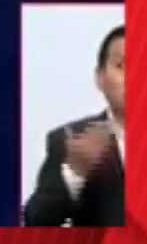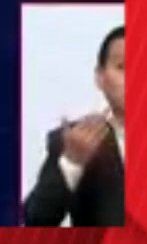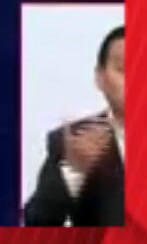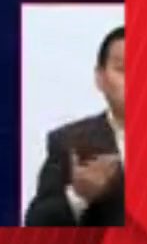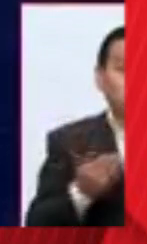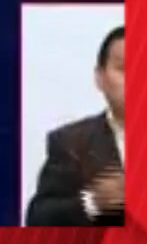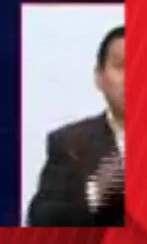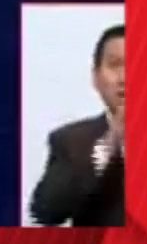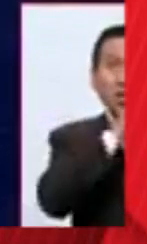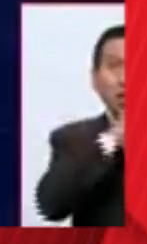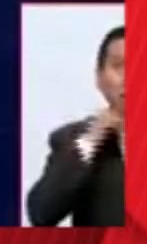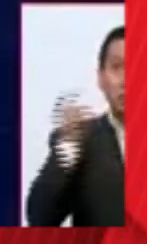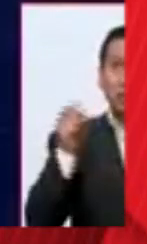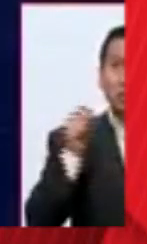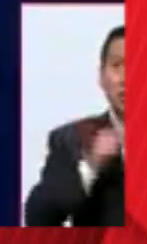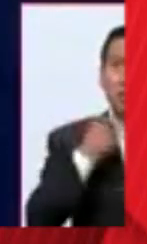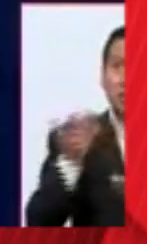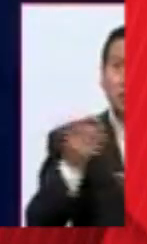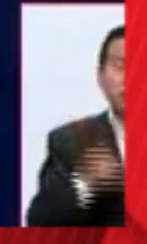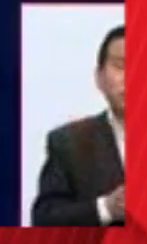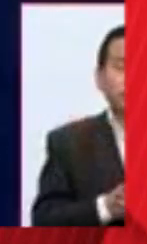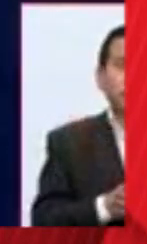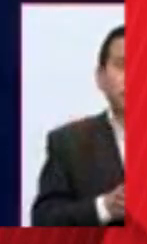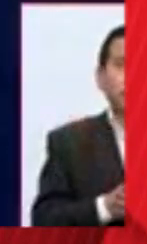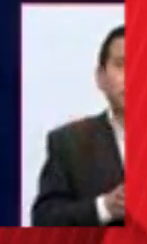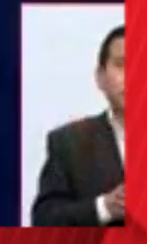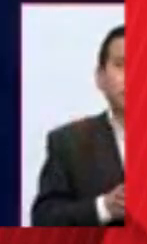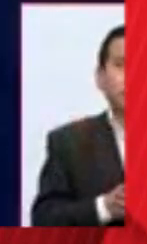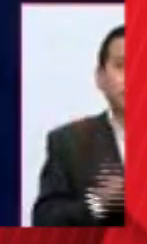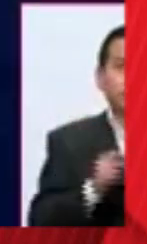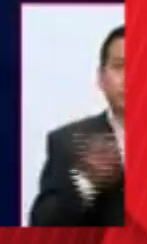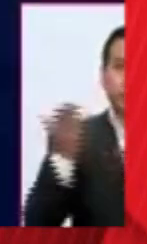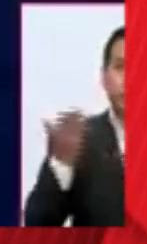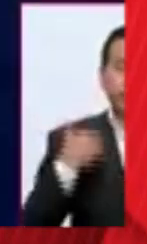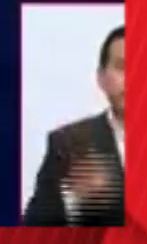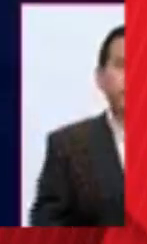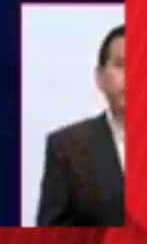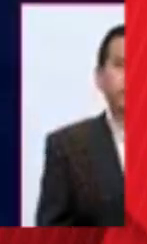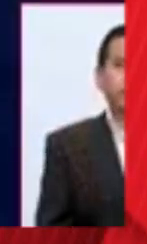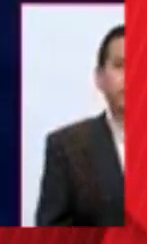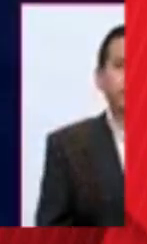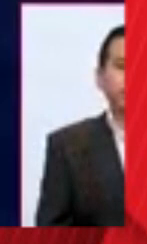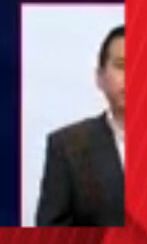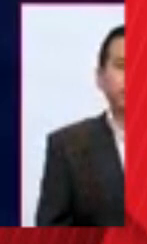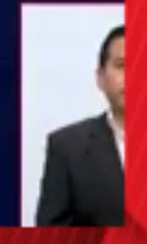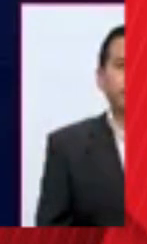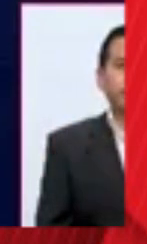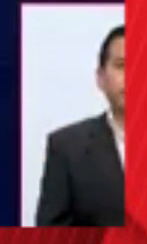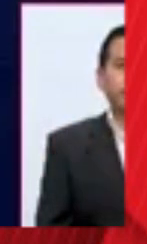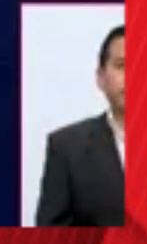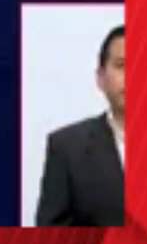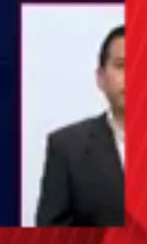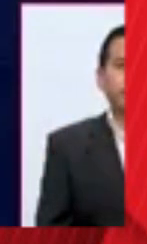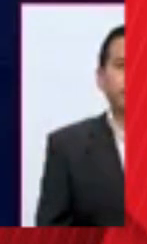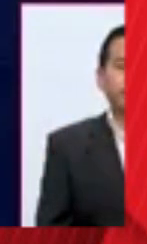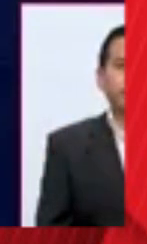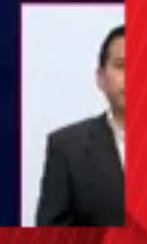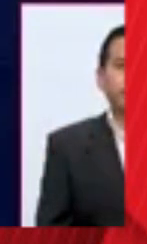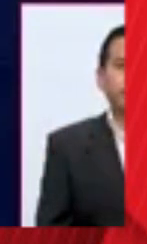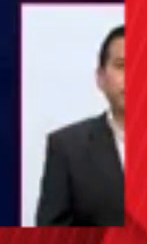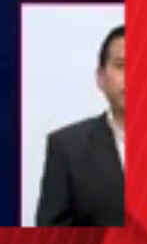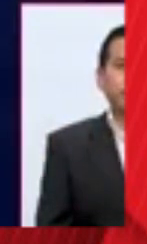Evo Morales mencionó a que hay 18 investigaciones de las elecciones generales y ninguno de ellos pues habla de